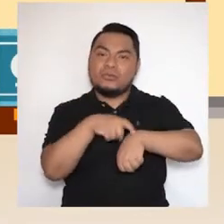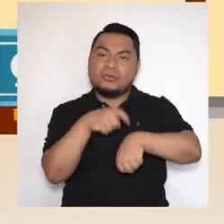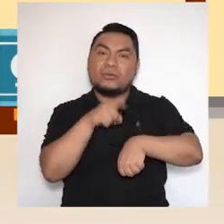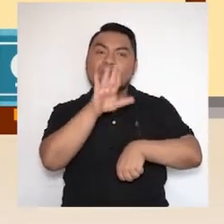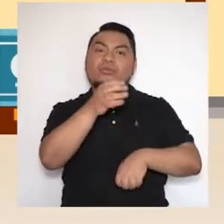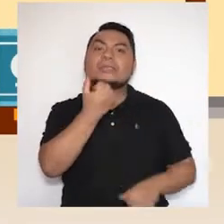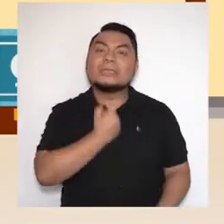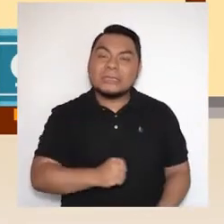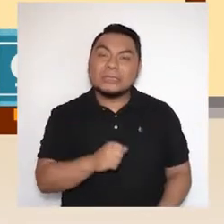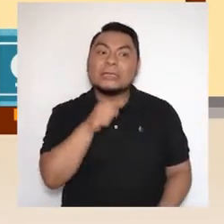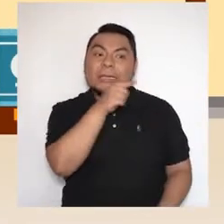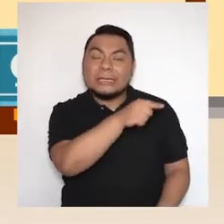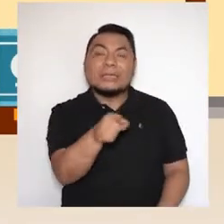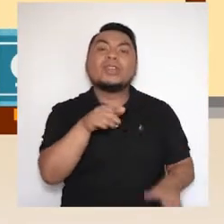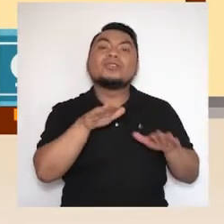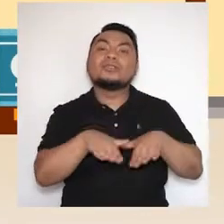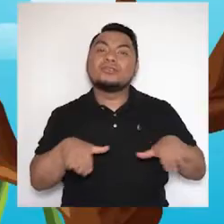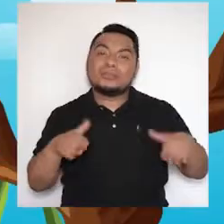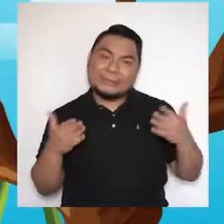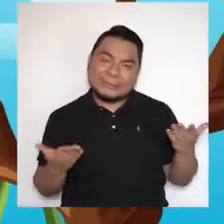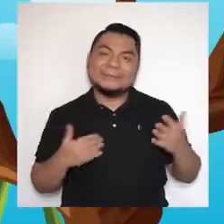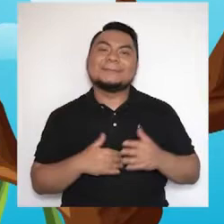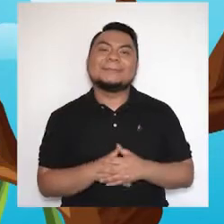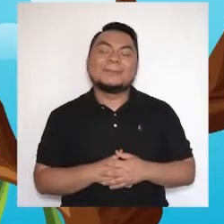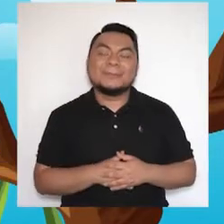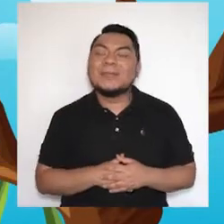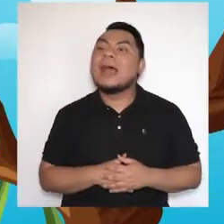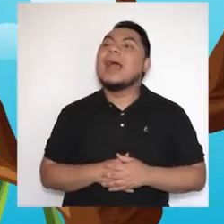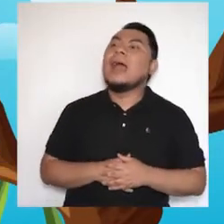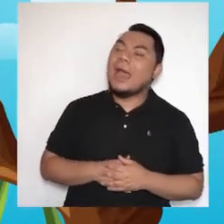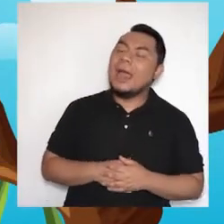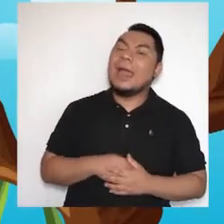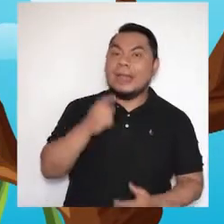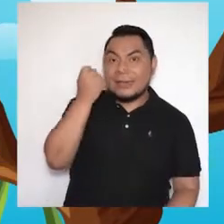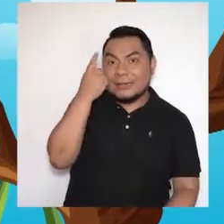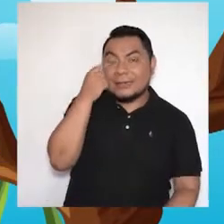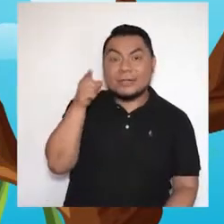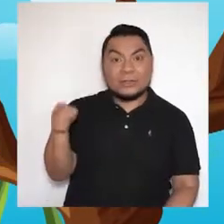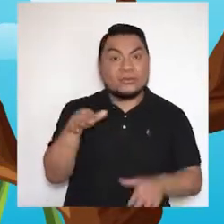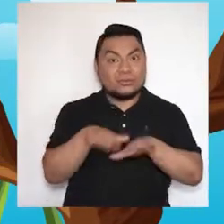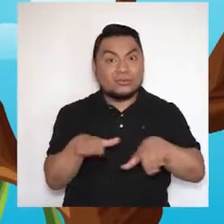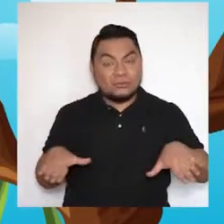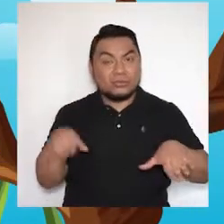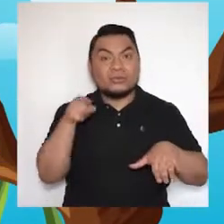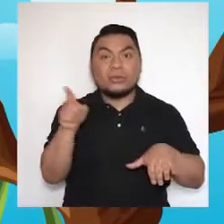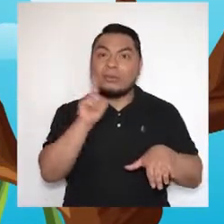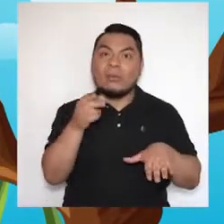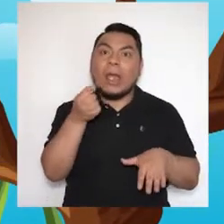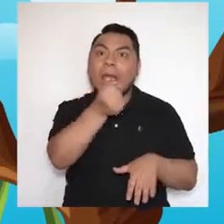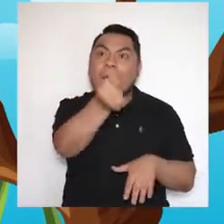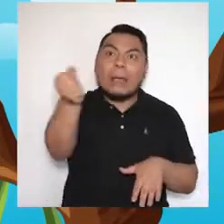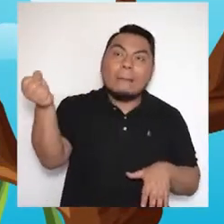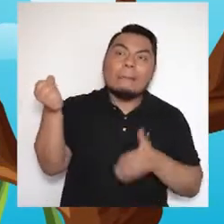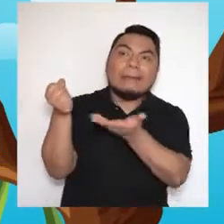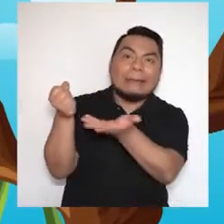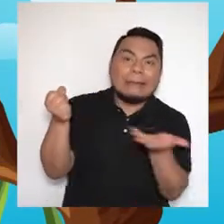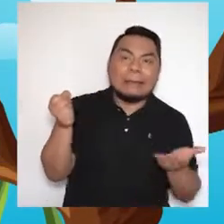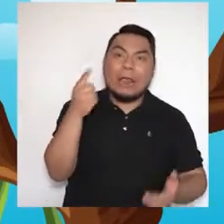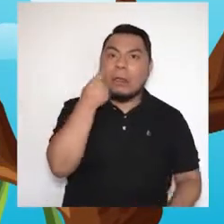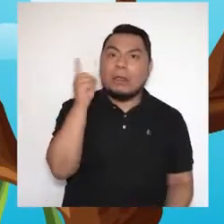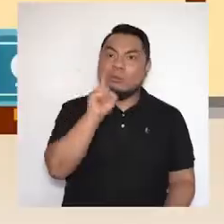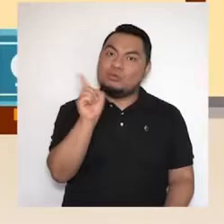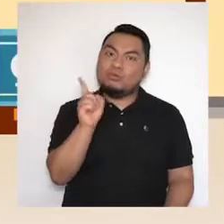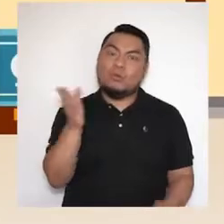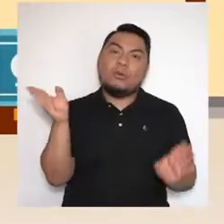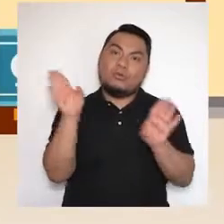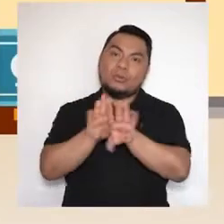sus hijos y ellos son niños pequeños. ¡Ah, entiendo! Y si son niños pequeños, no deben abrirle la puerta a